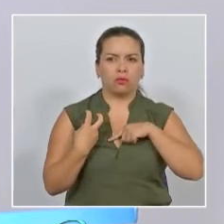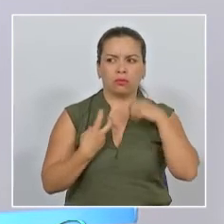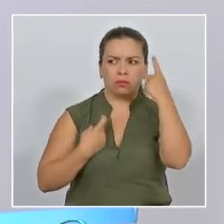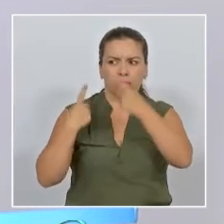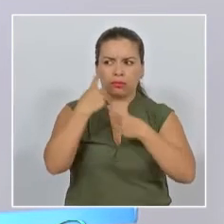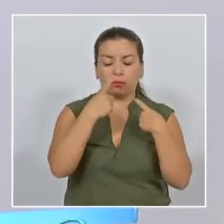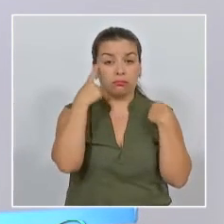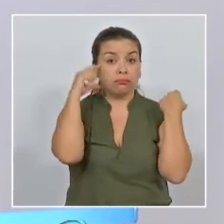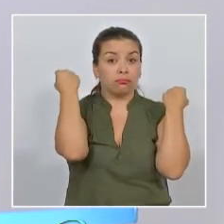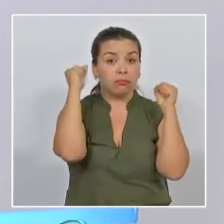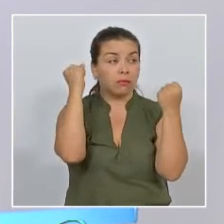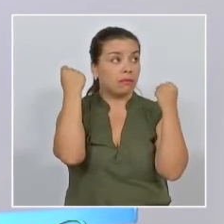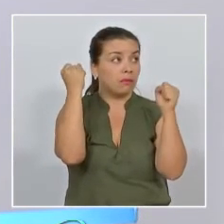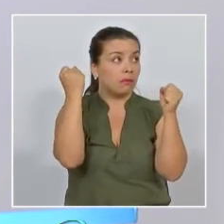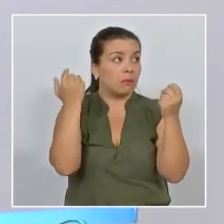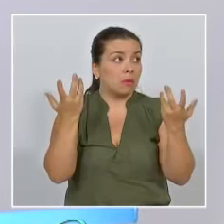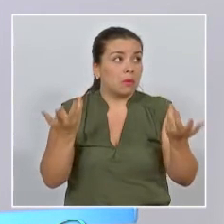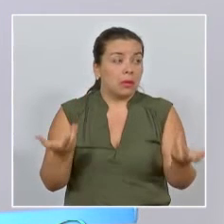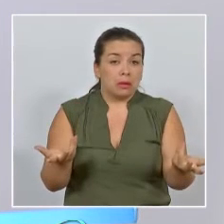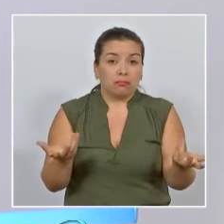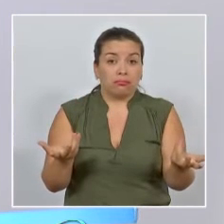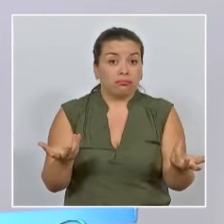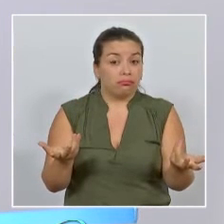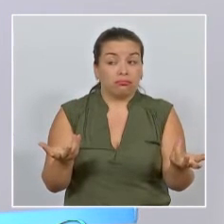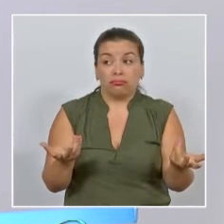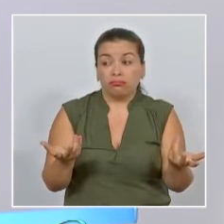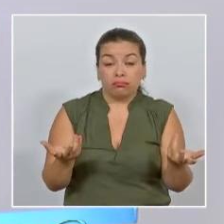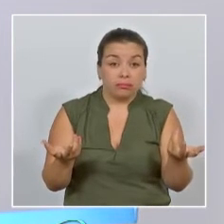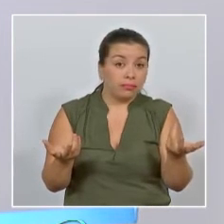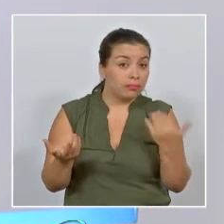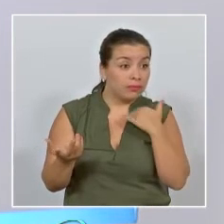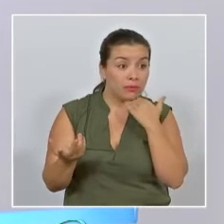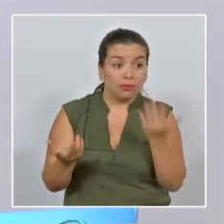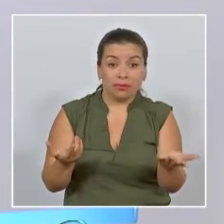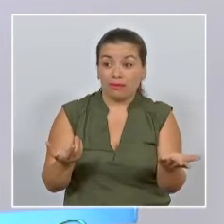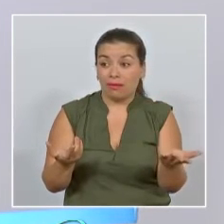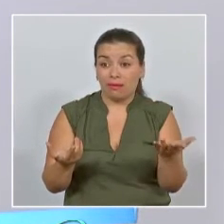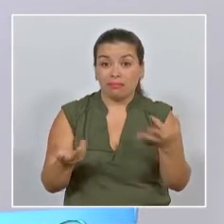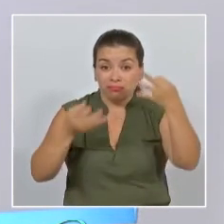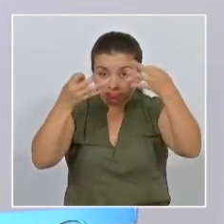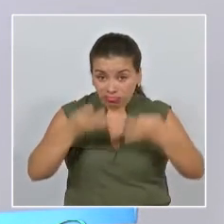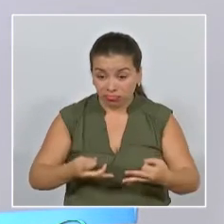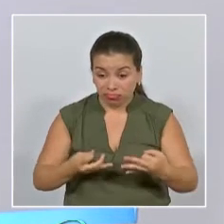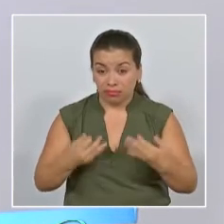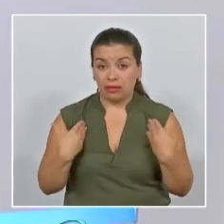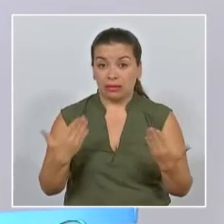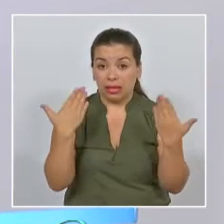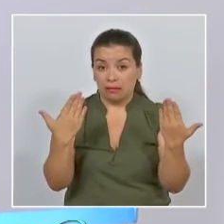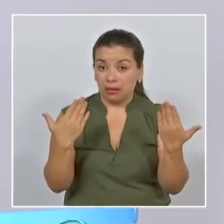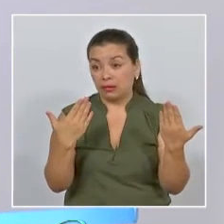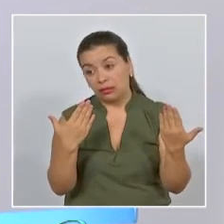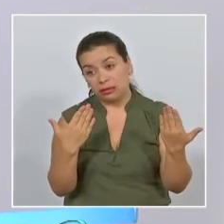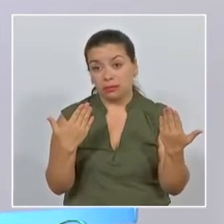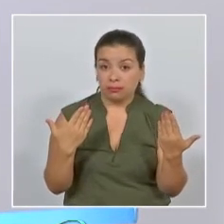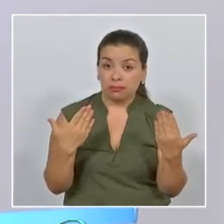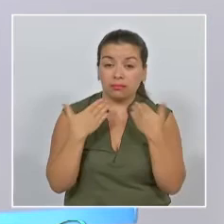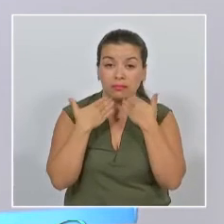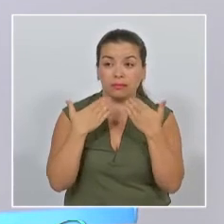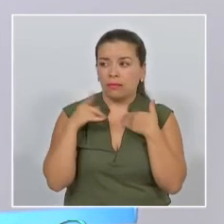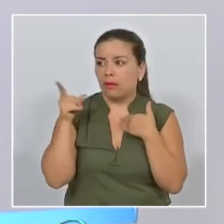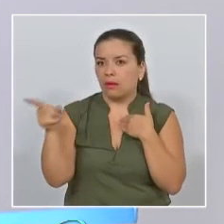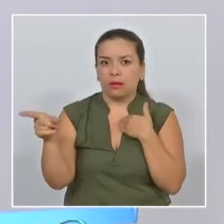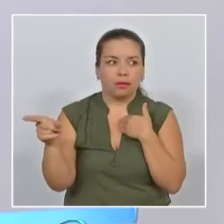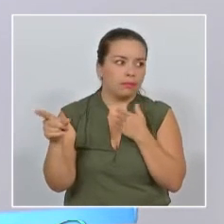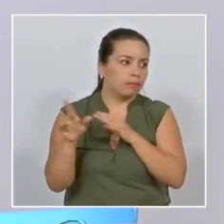tiene preocupados porque pues no sabemos si es una buena opción para eso, porque es que ella